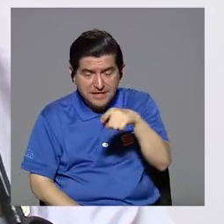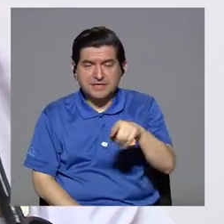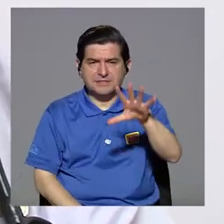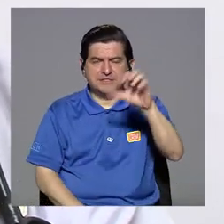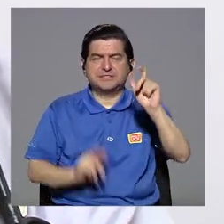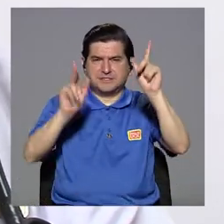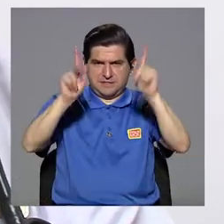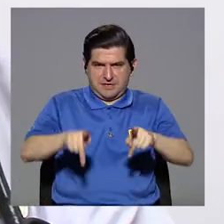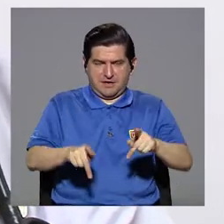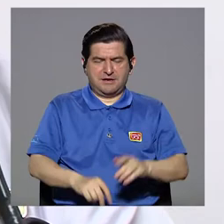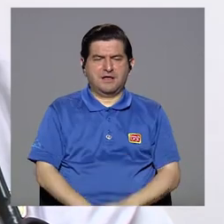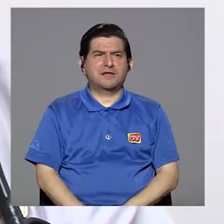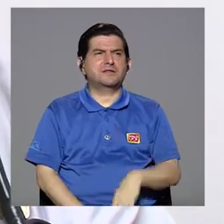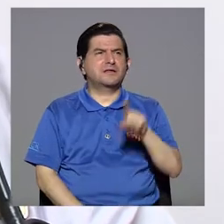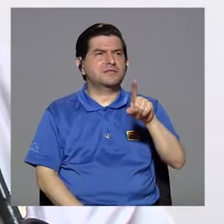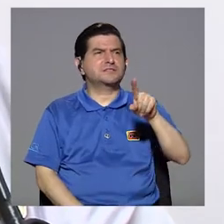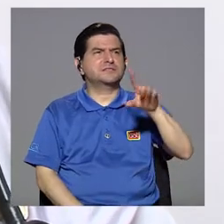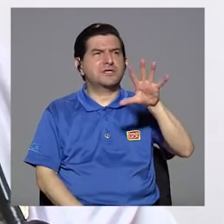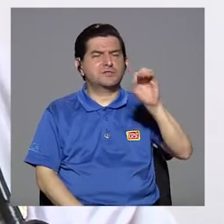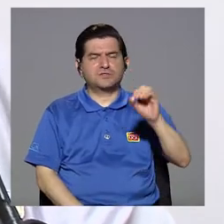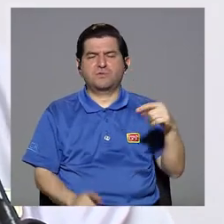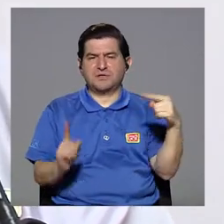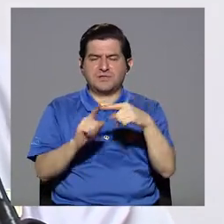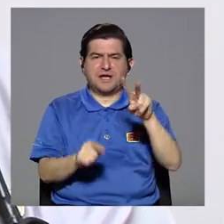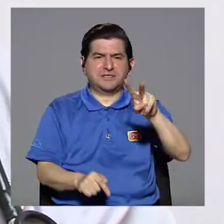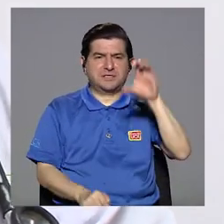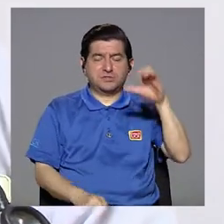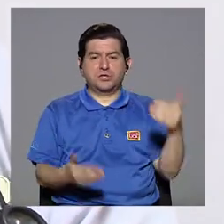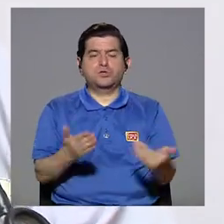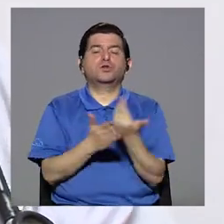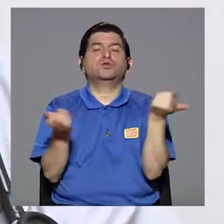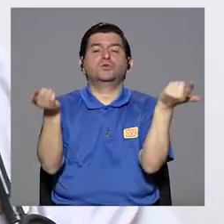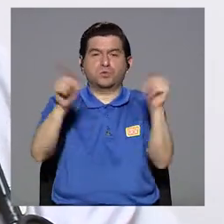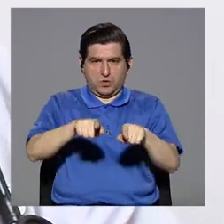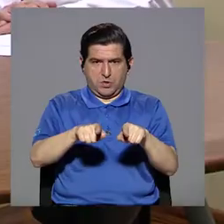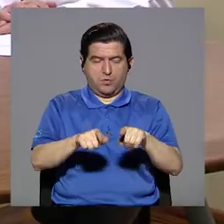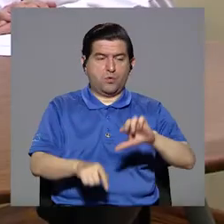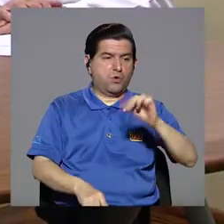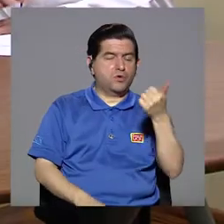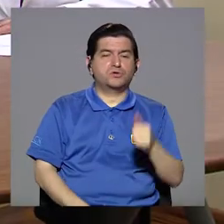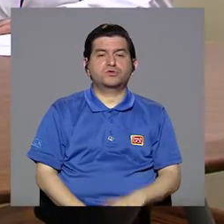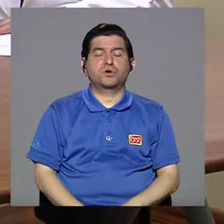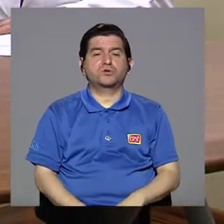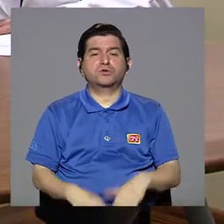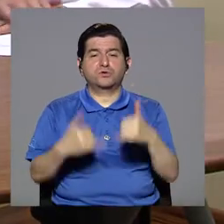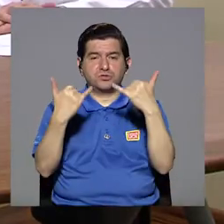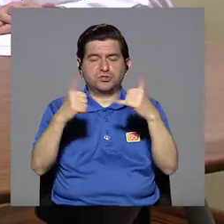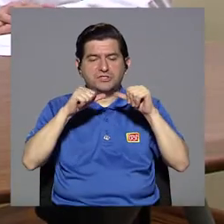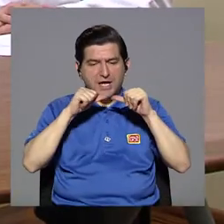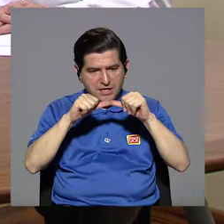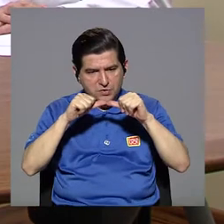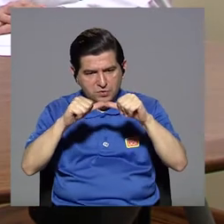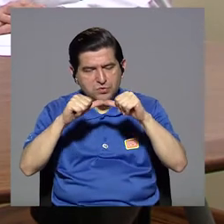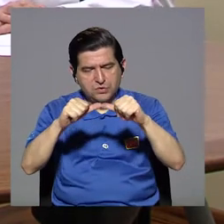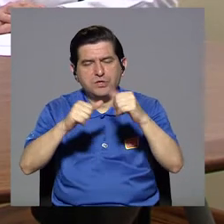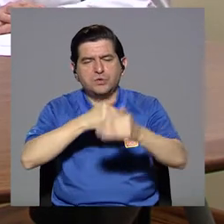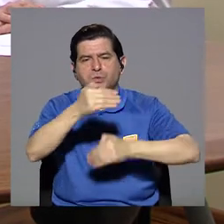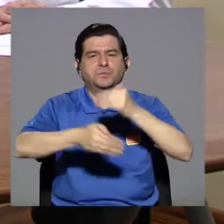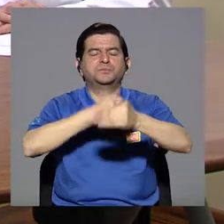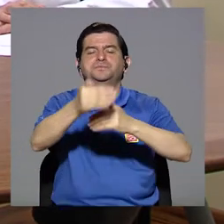de esos 500 pacientes o de 150 200 son casos nuevos el resto son subsecuentes